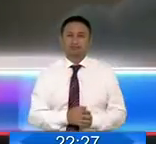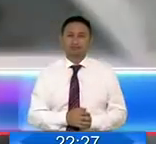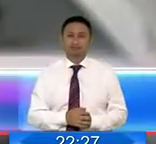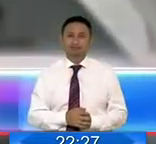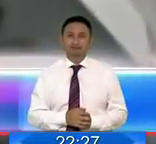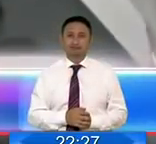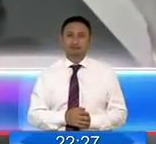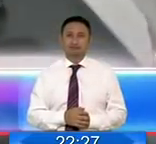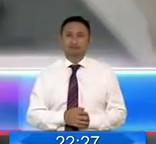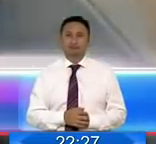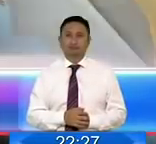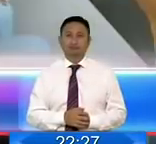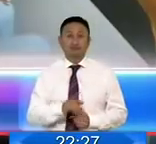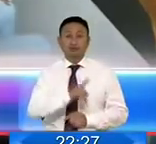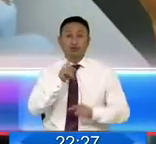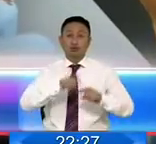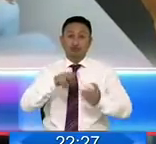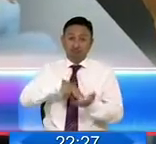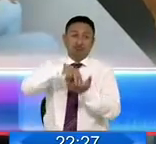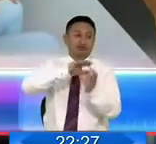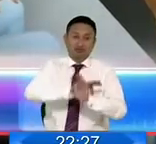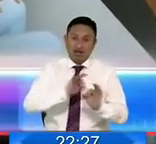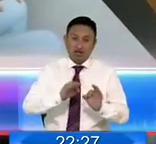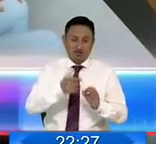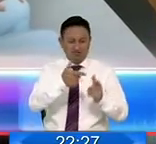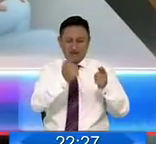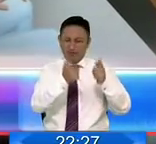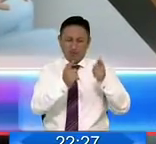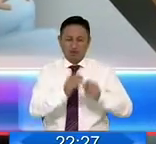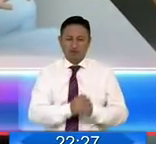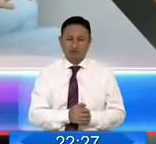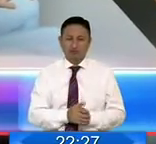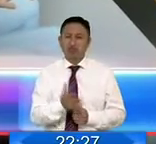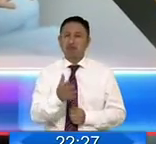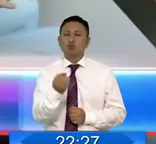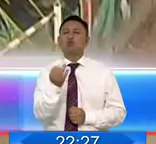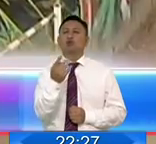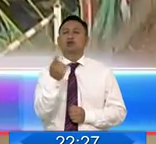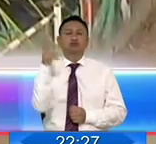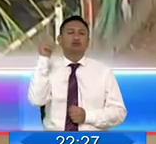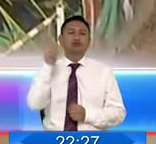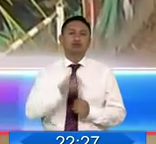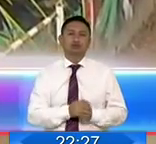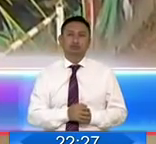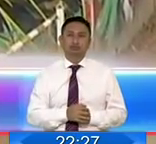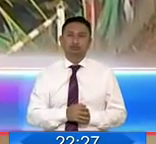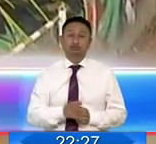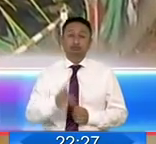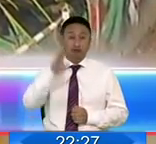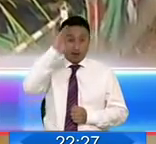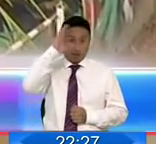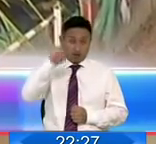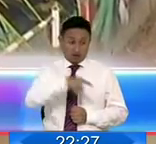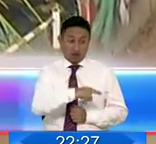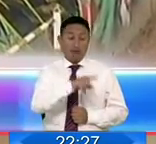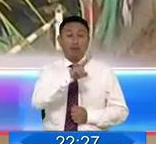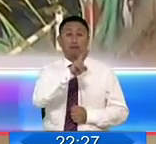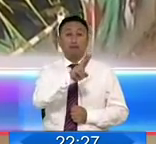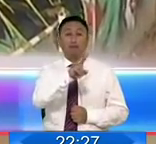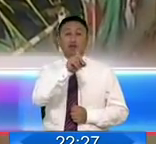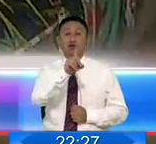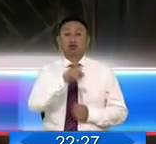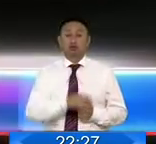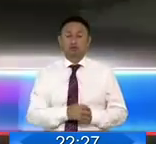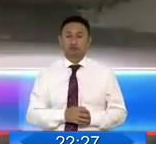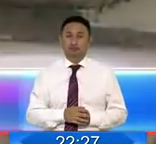le dieron tiempo ni a nada, ni a pararse, dice. No. ¿Cuántos disparos más o menos? Dicen los agentes que son 21, 20 leyeron y uno